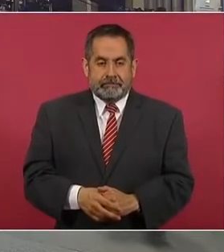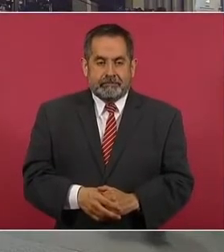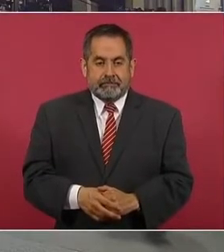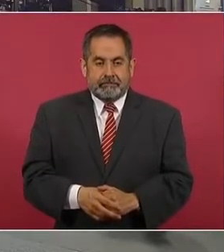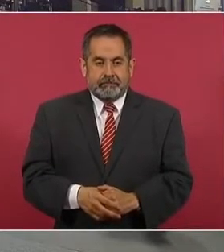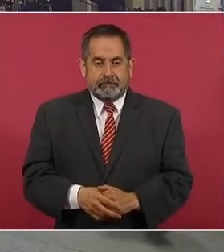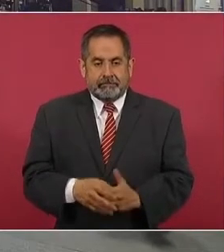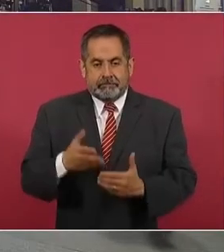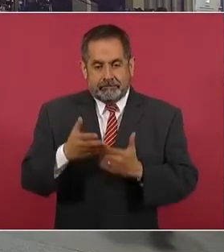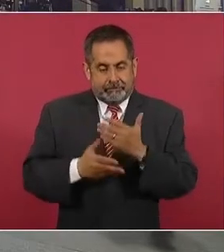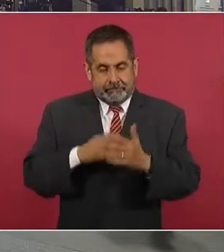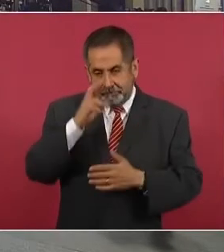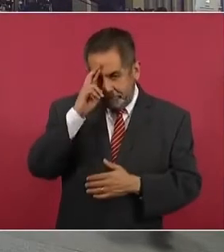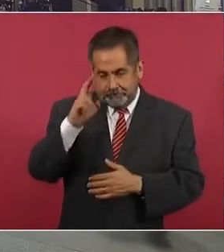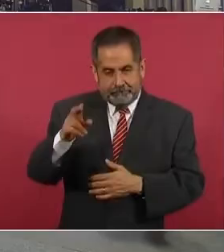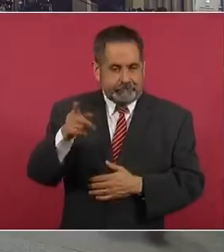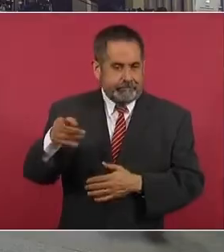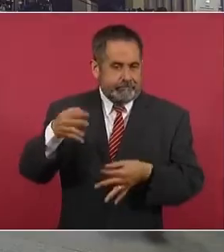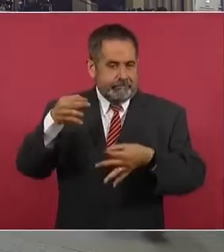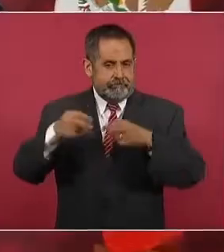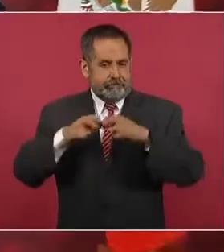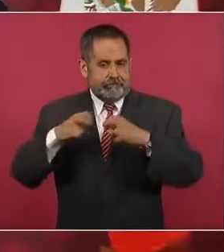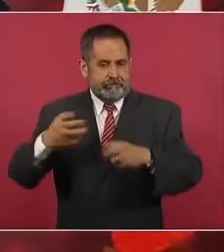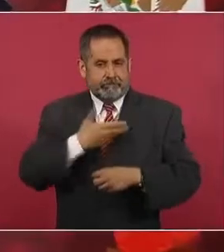Todo respeto al ministro Saldívar, hay que